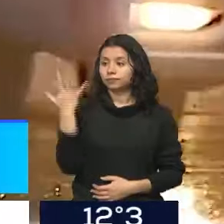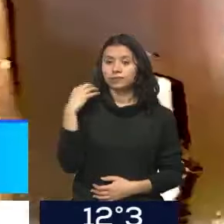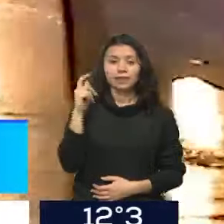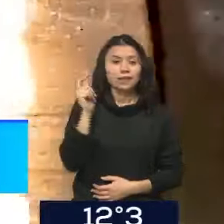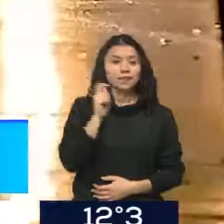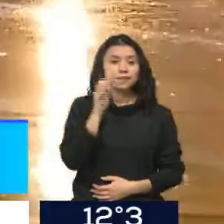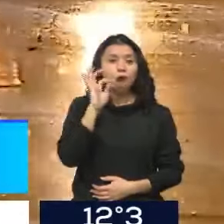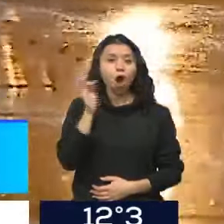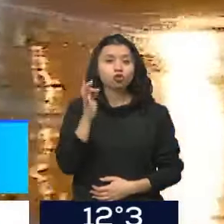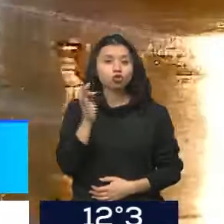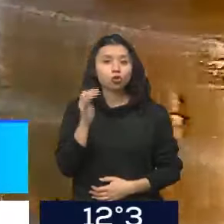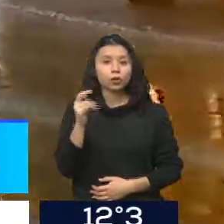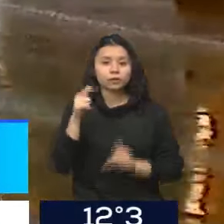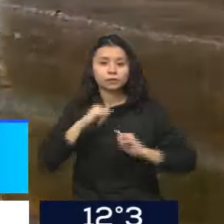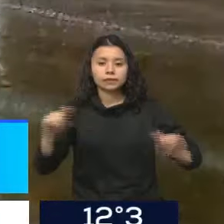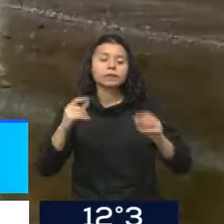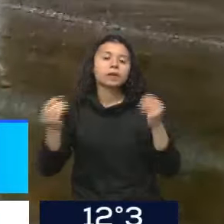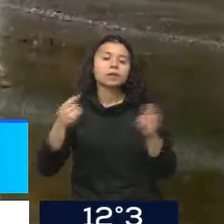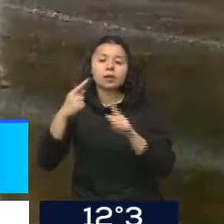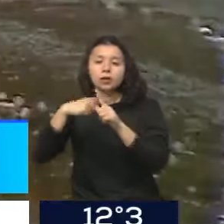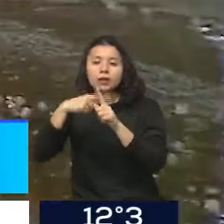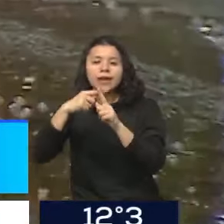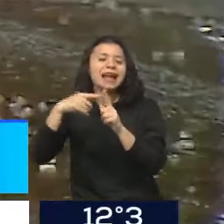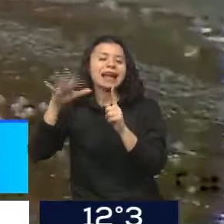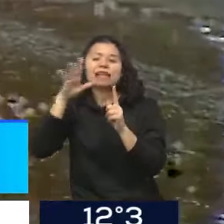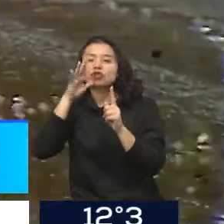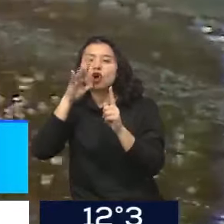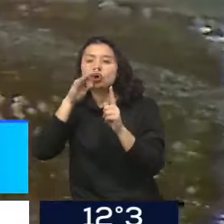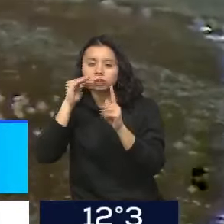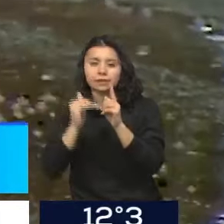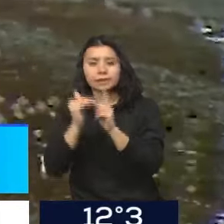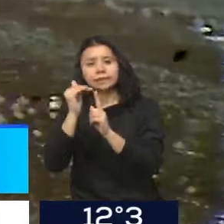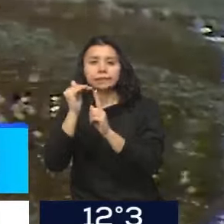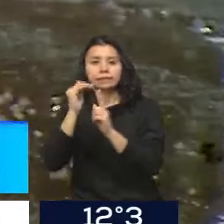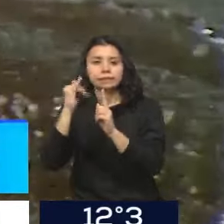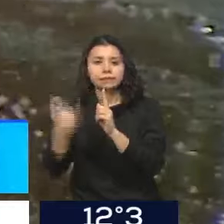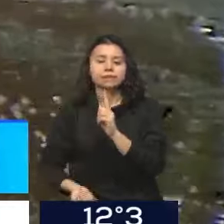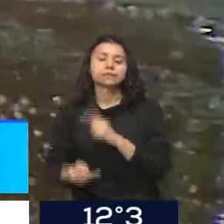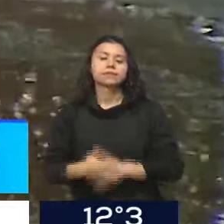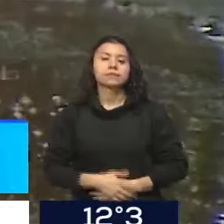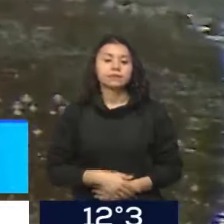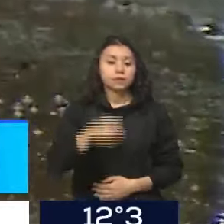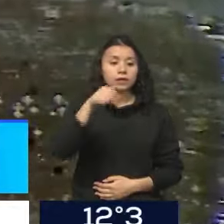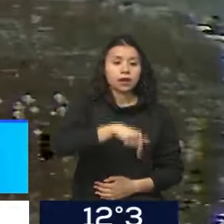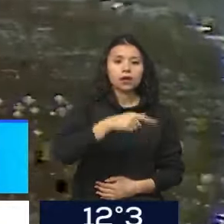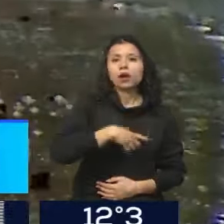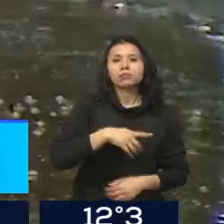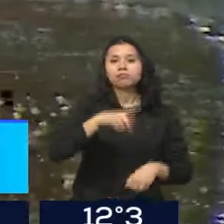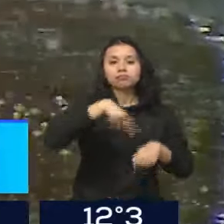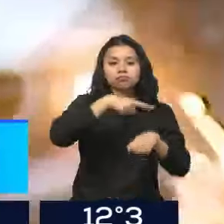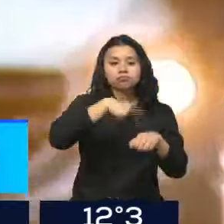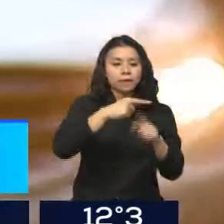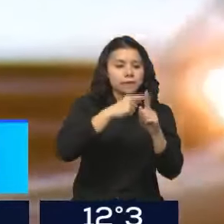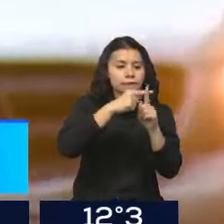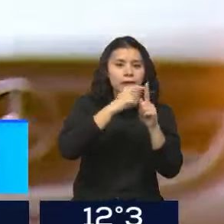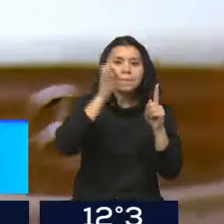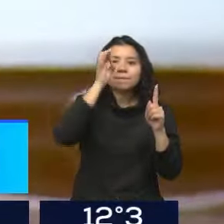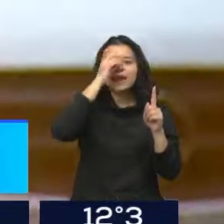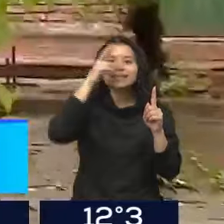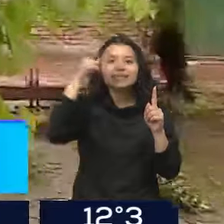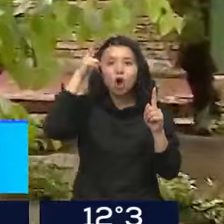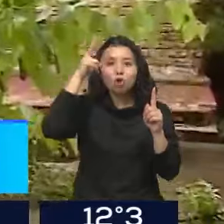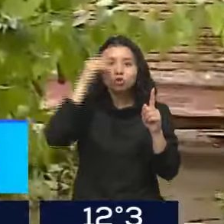casi 14 milímetros y en solo 18 horas los pluviómetros registraron una acumulación de 28 milímetros.